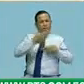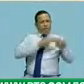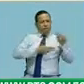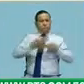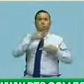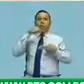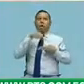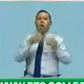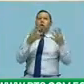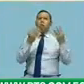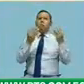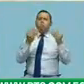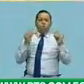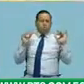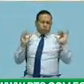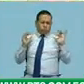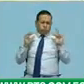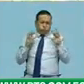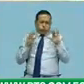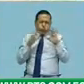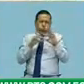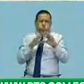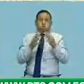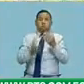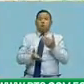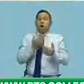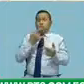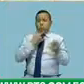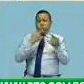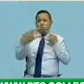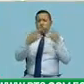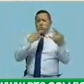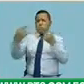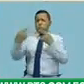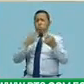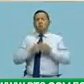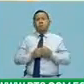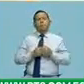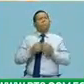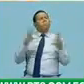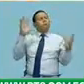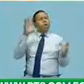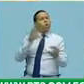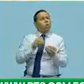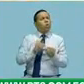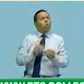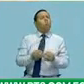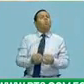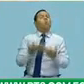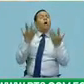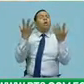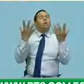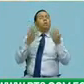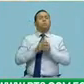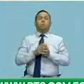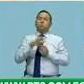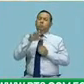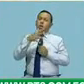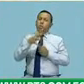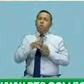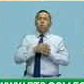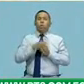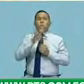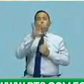de concentración. Pero ¿cuántas aglomeraciones se registraron en el país desde que empezó la emergencia sanitaria? Y aglomeraciones, para darles el dato